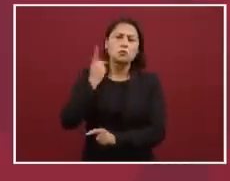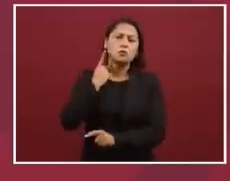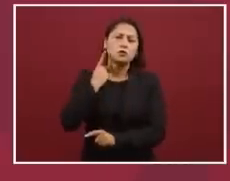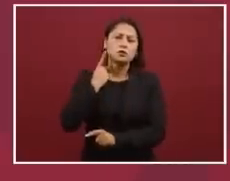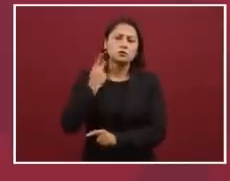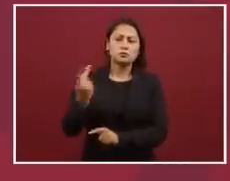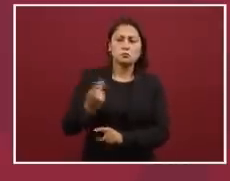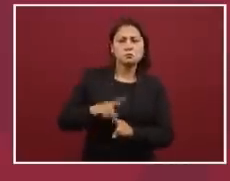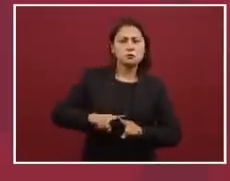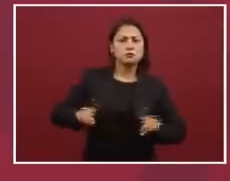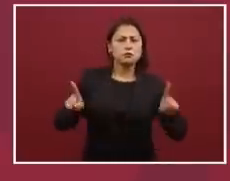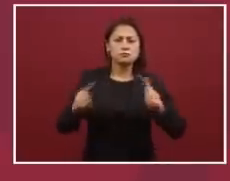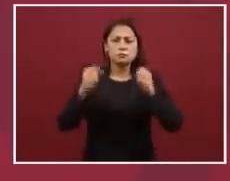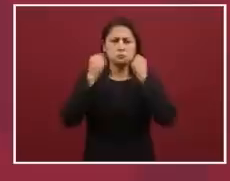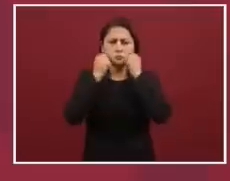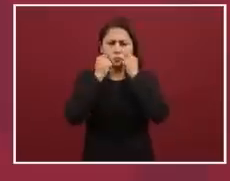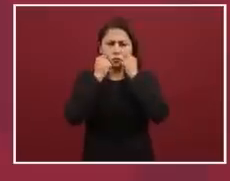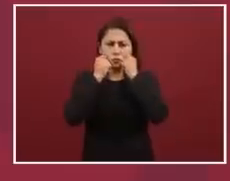estamos trabajando juntos